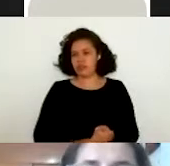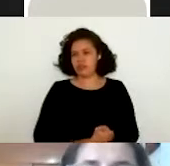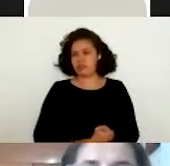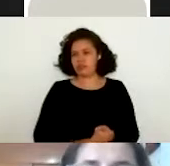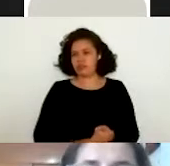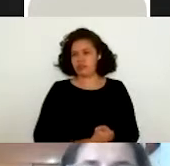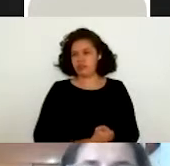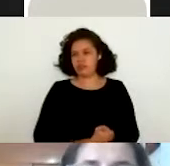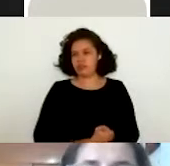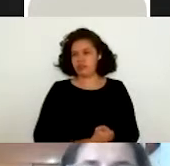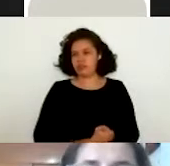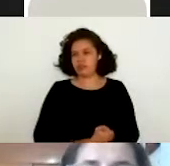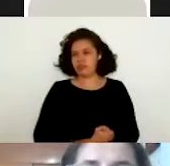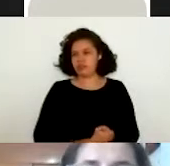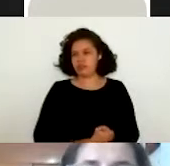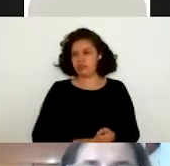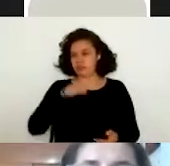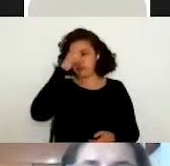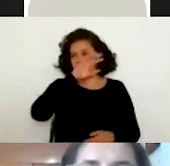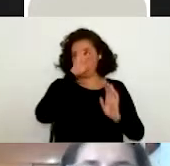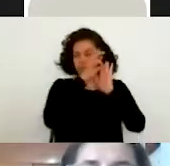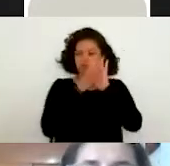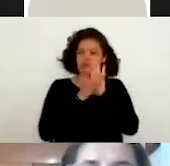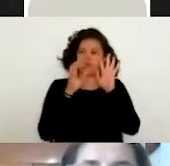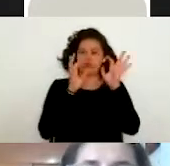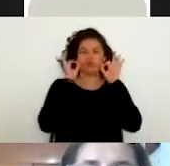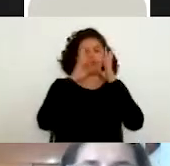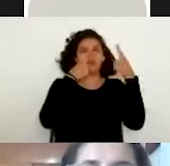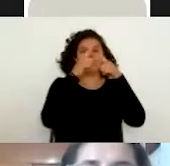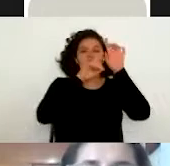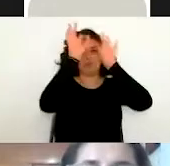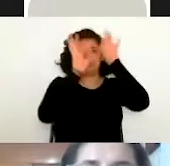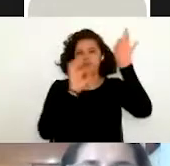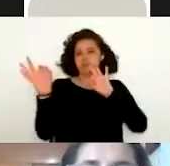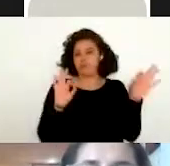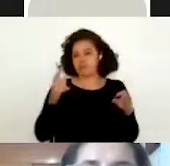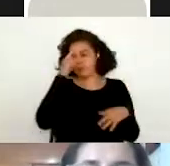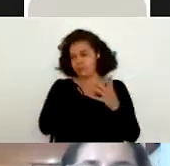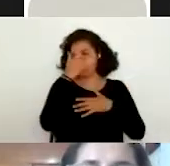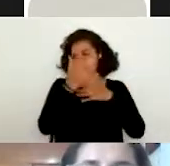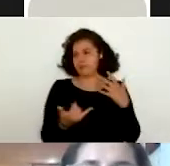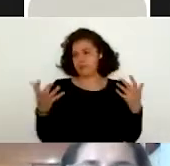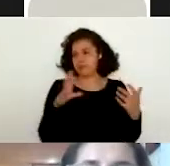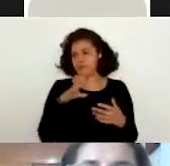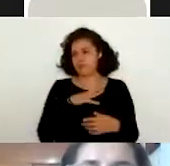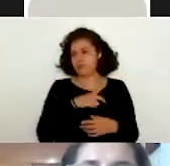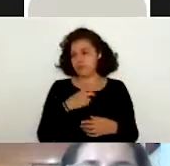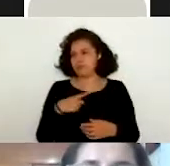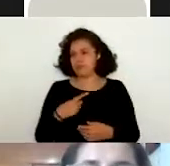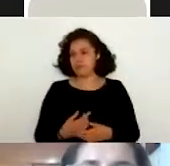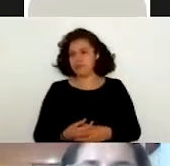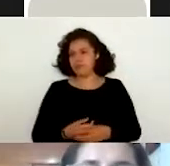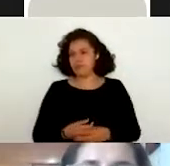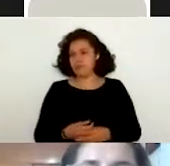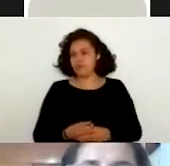distinta forma estos puntos, ¿no? O estos elementos que debe de contener un proyecto. Entonces, yo les hago